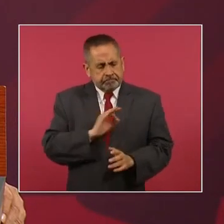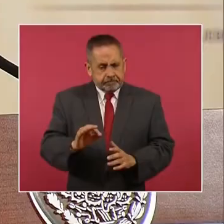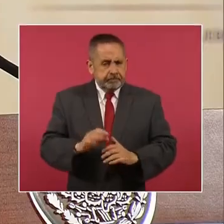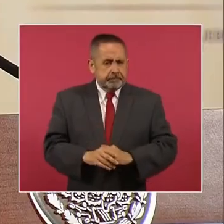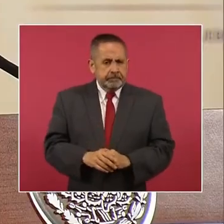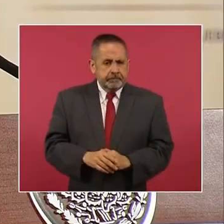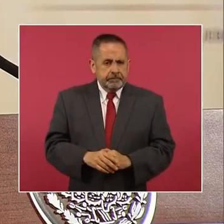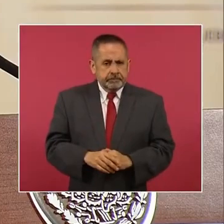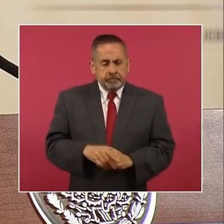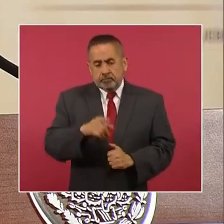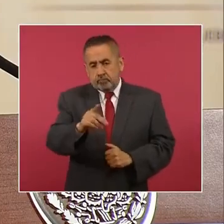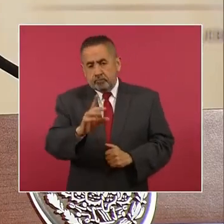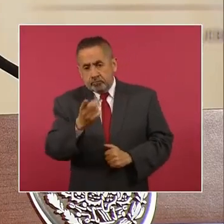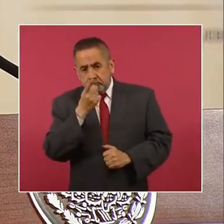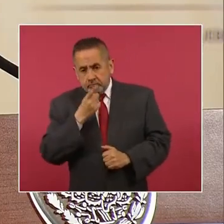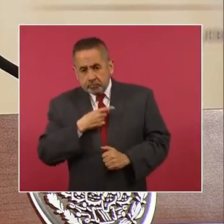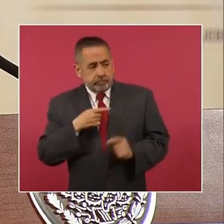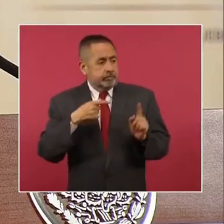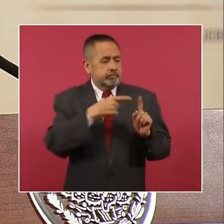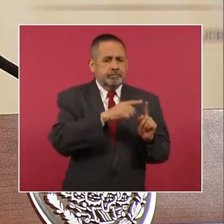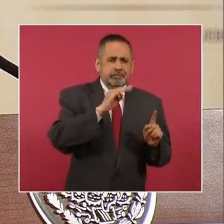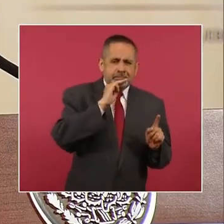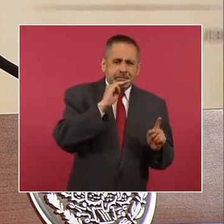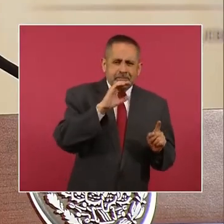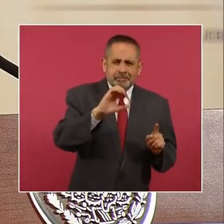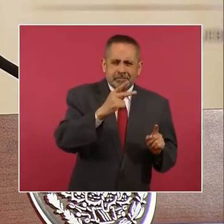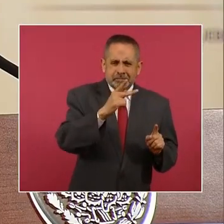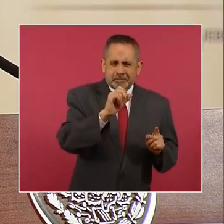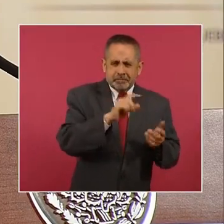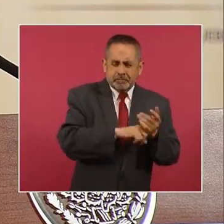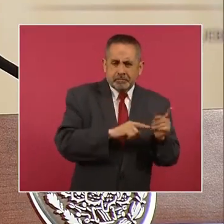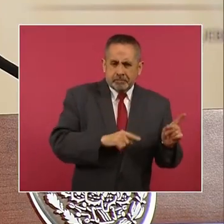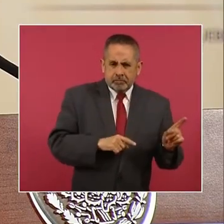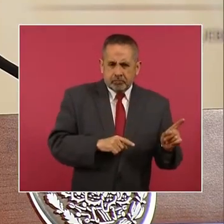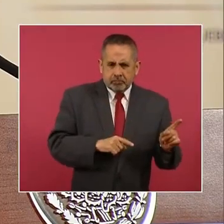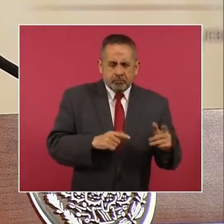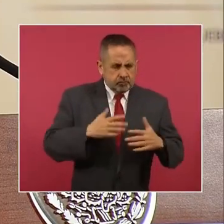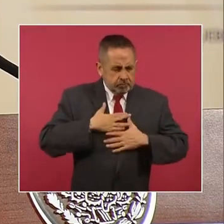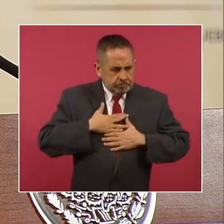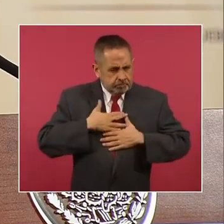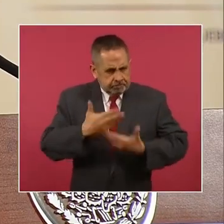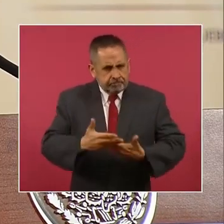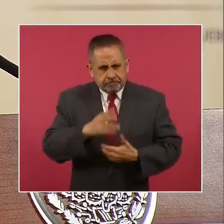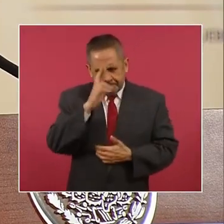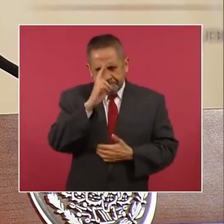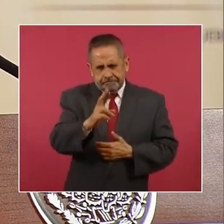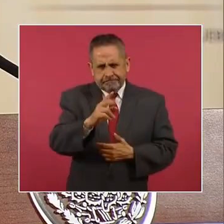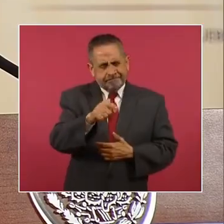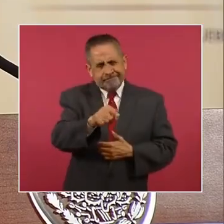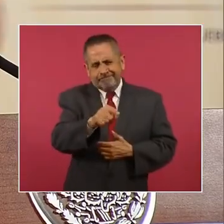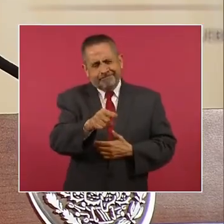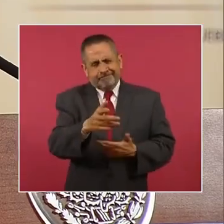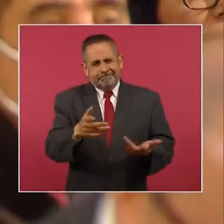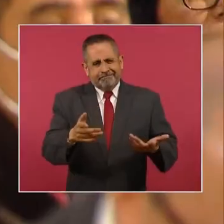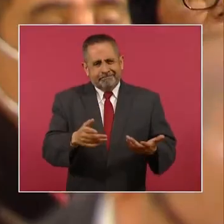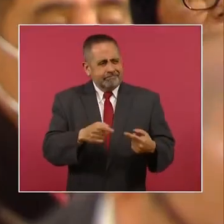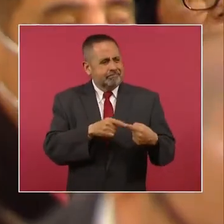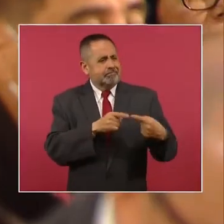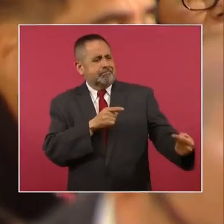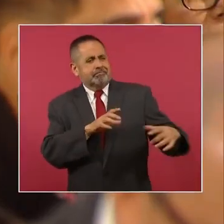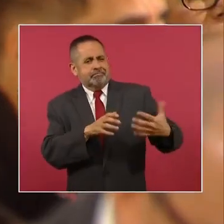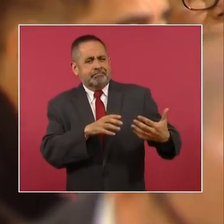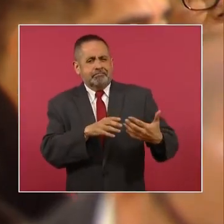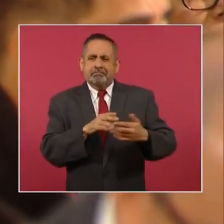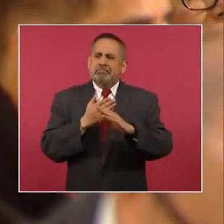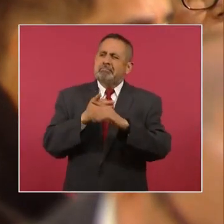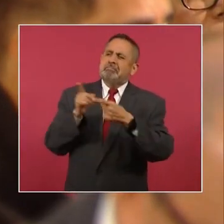Y cuando tú hablas de la mamá del Chapo, pues esos son los argumentos, te lo digo con todo respeto, de nuestros adversarios.